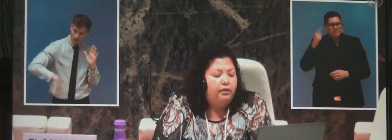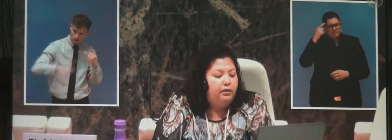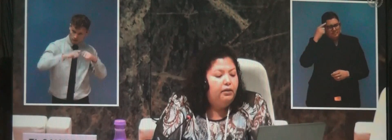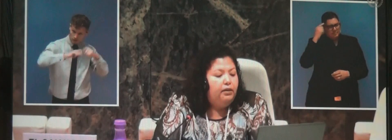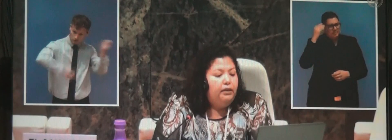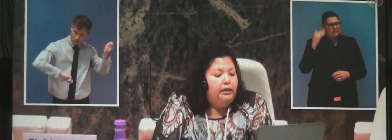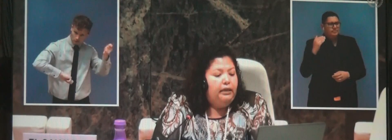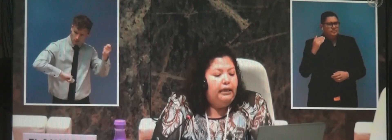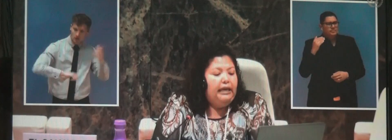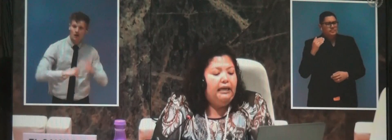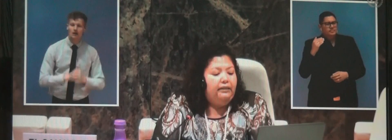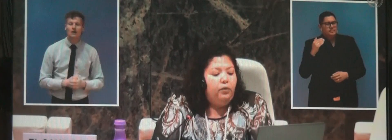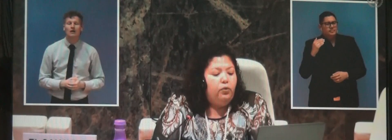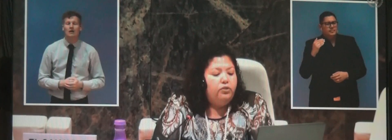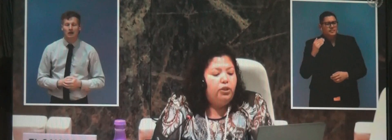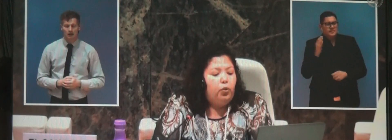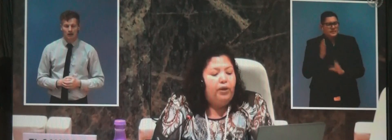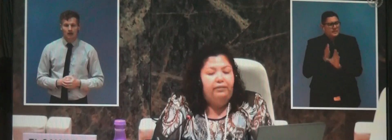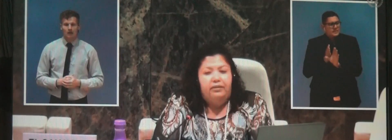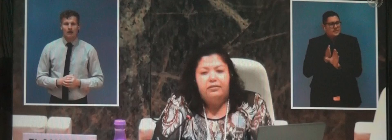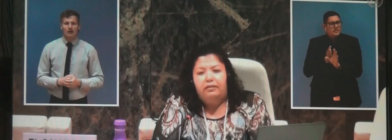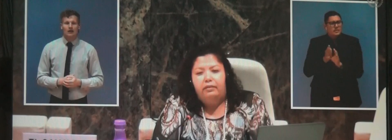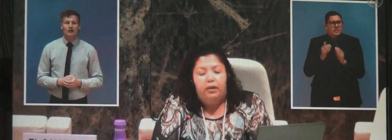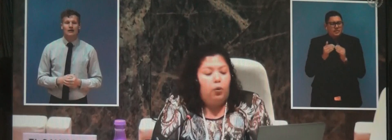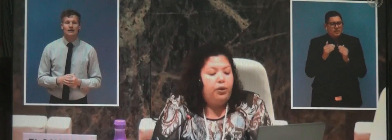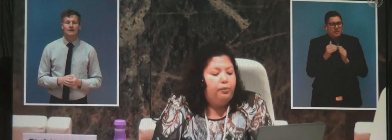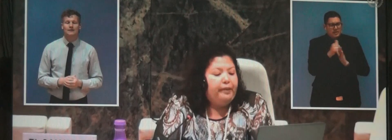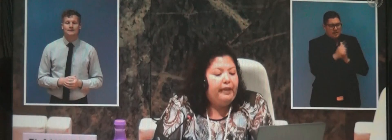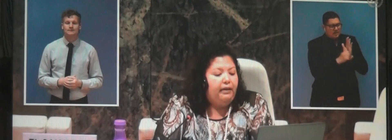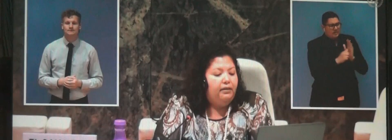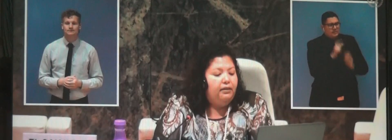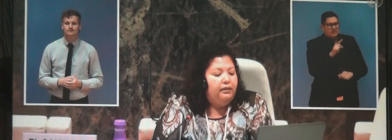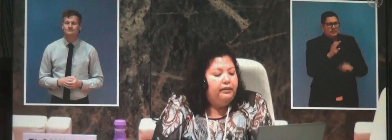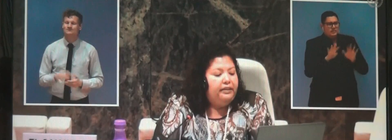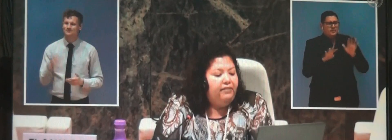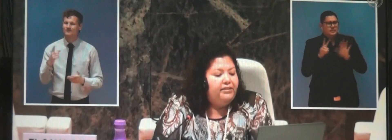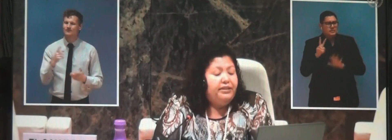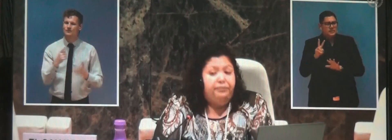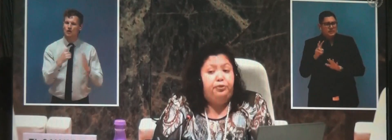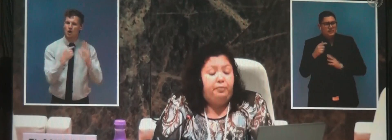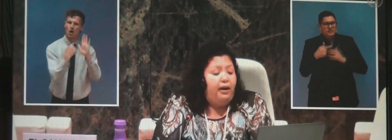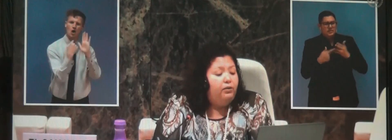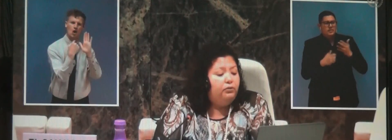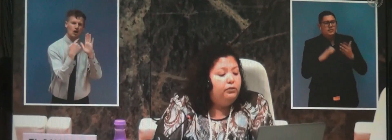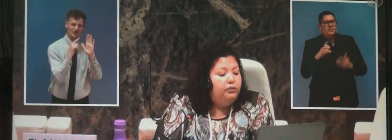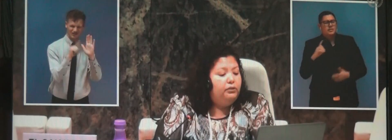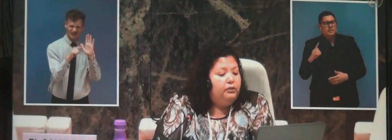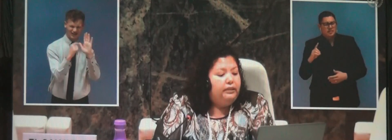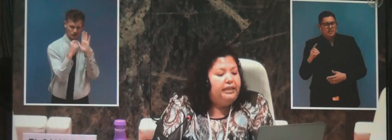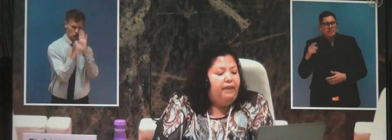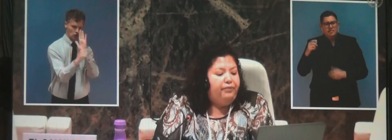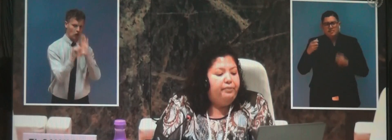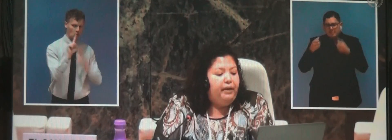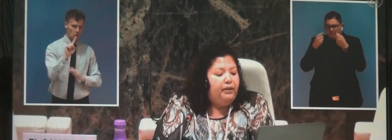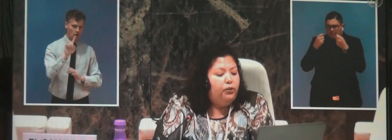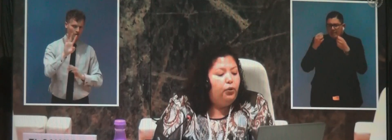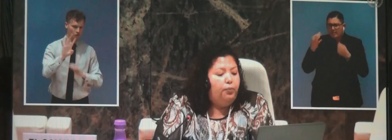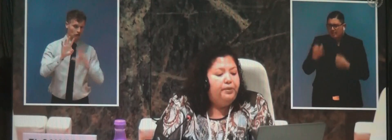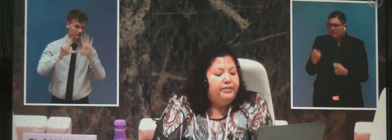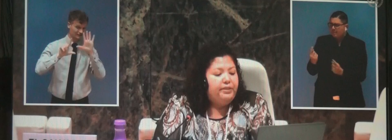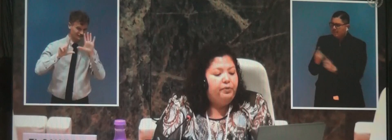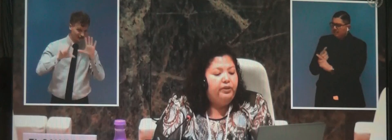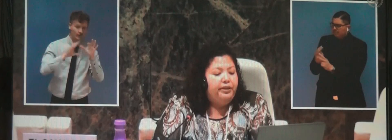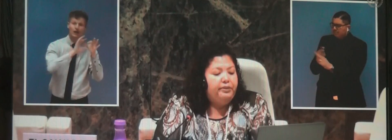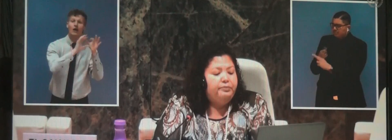psicosocial, el artículo 147 del Código Penal debe ser reformado, reafirmando